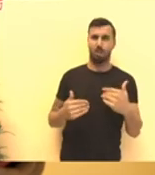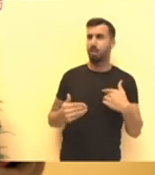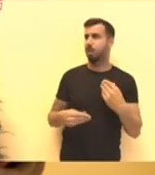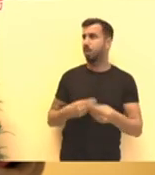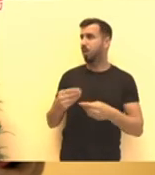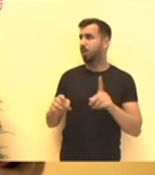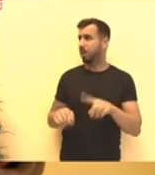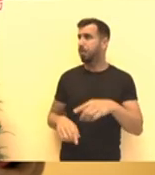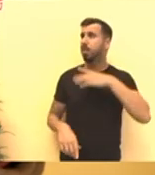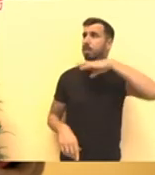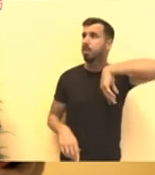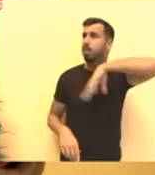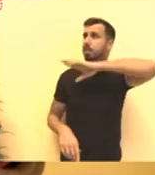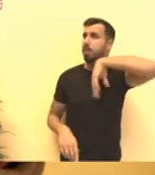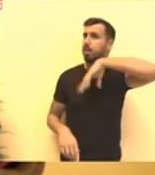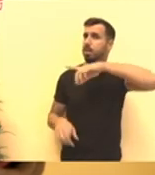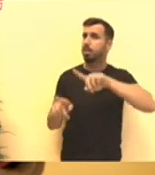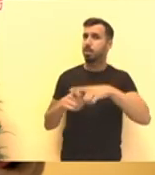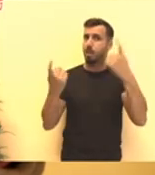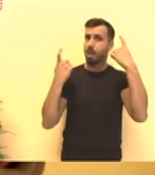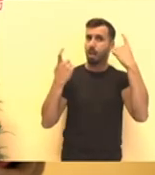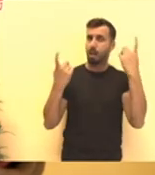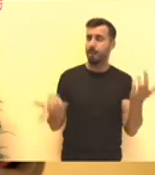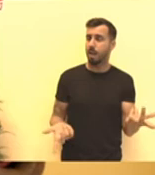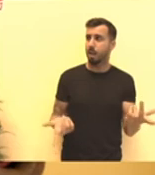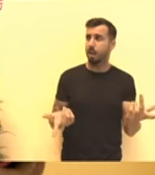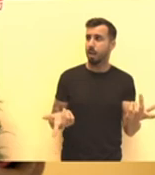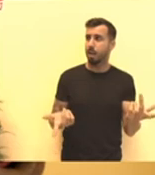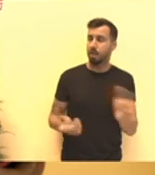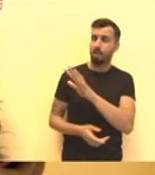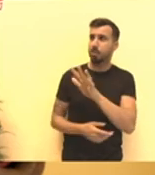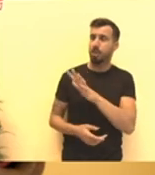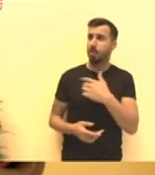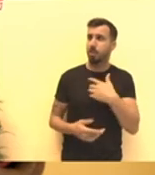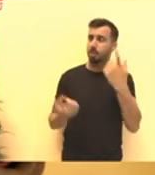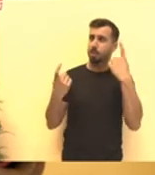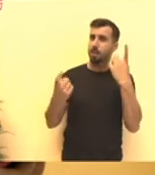cencerro? Porque si también tengo que venir con alguien, a ver si me tengo que poner un cencerro para salir a la calle.